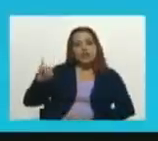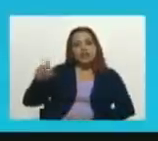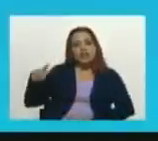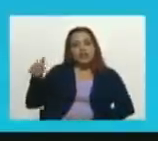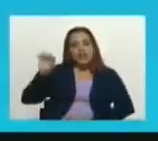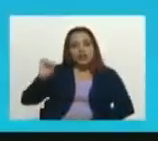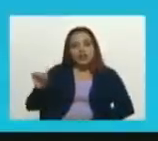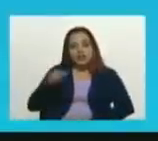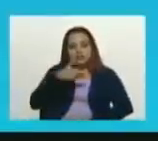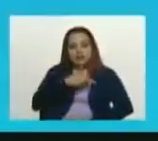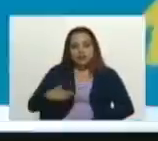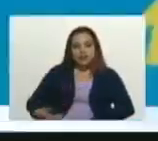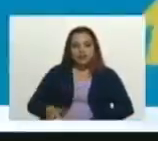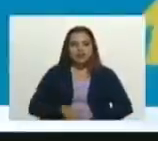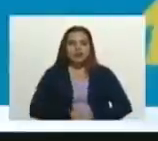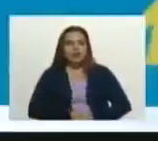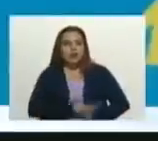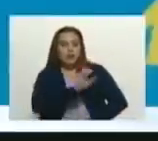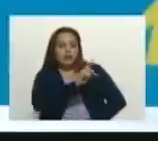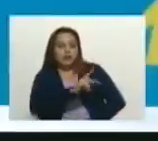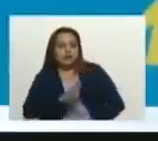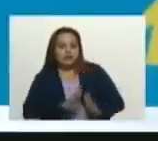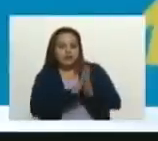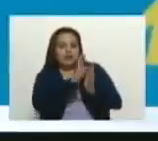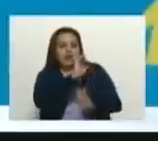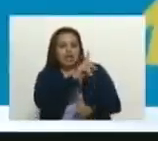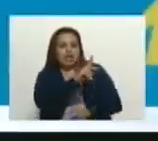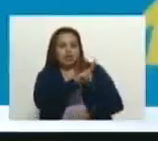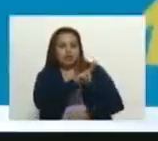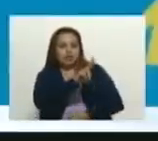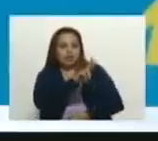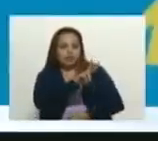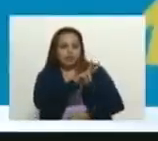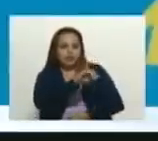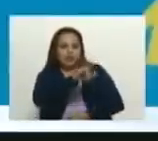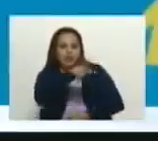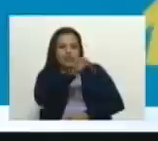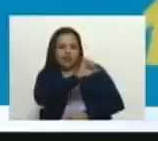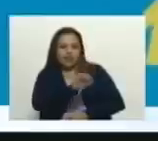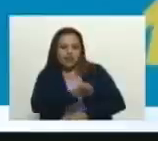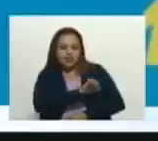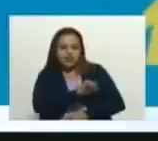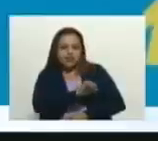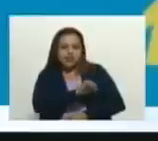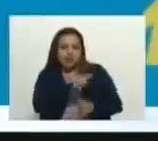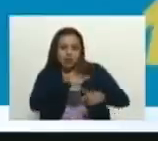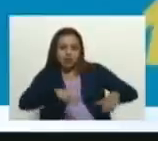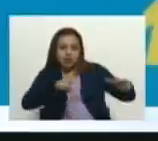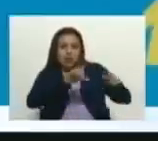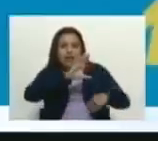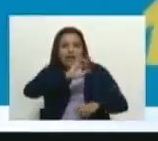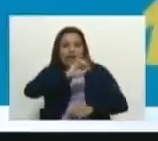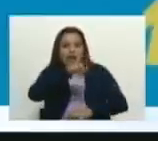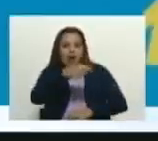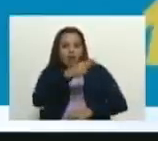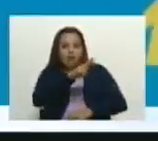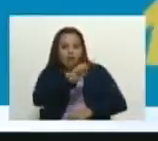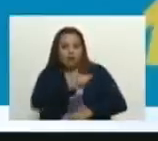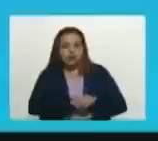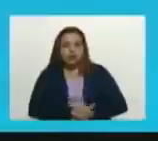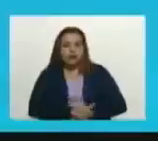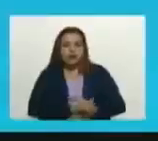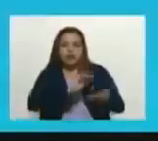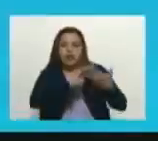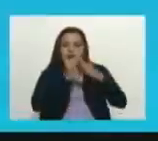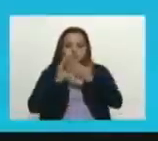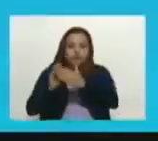presidente. Santa Eduvige. Sí, presidente. Calle Santa Eduvige de Cagua. Calle... De la comuna Hijo de Chávez